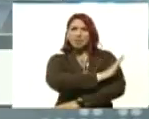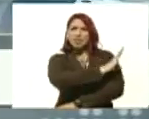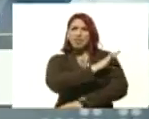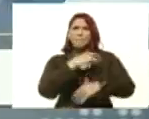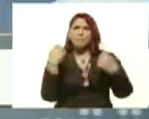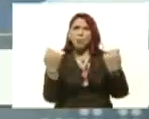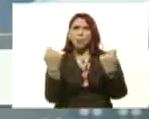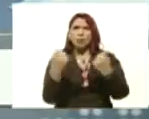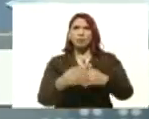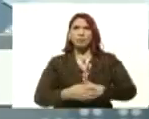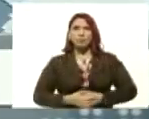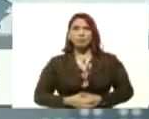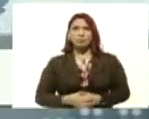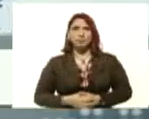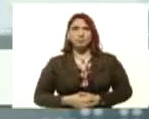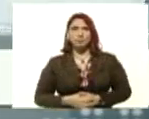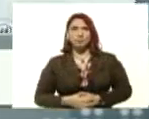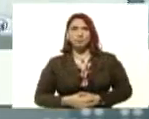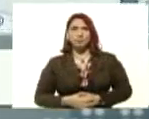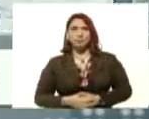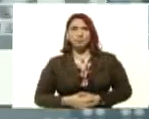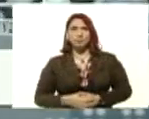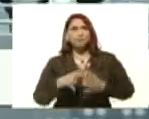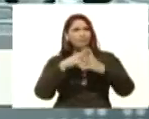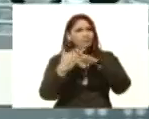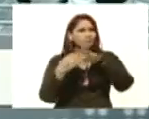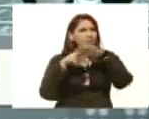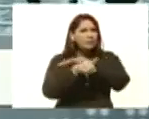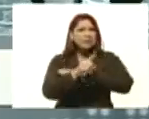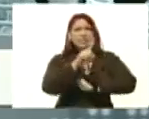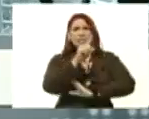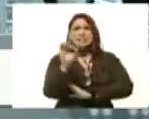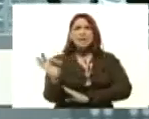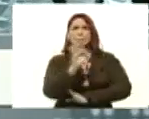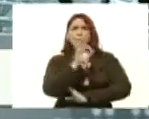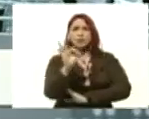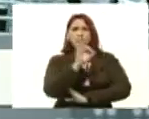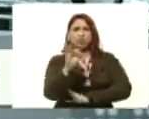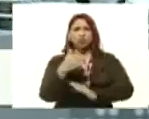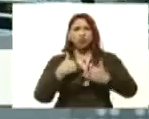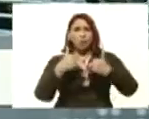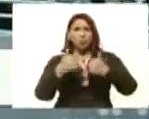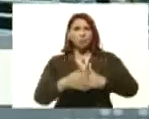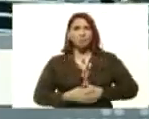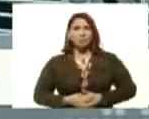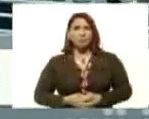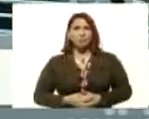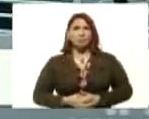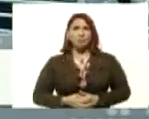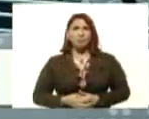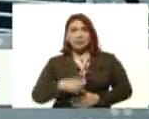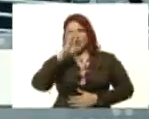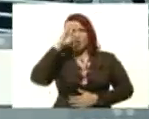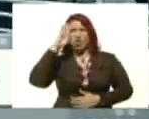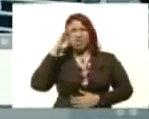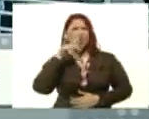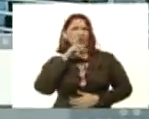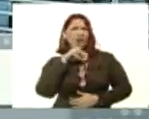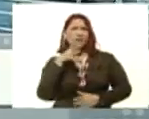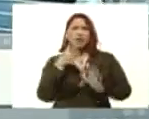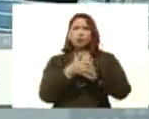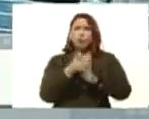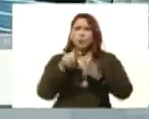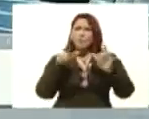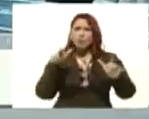popular de barrio adentro, 100 salud, 100%. Diosdado, ¿qué me hablas del